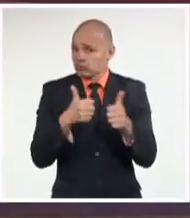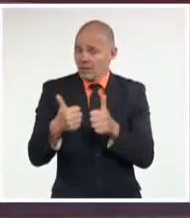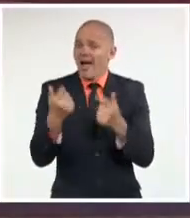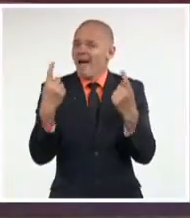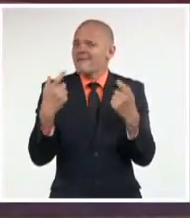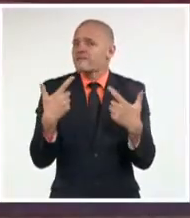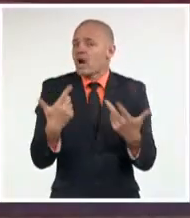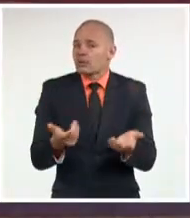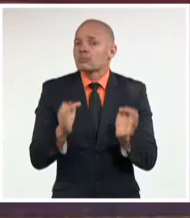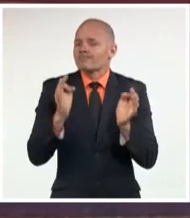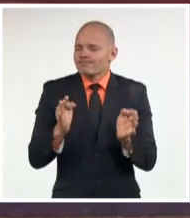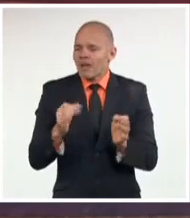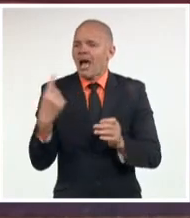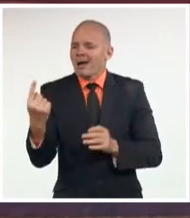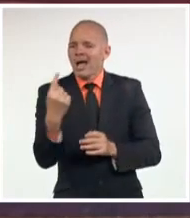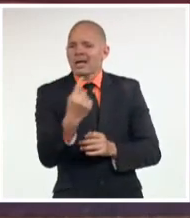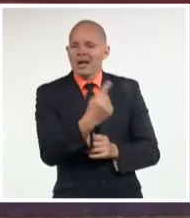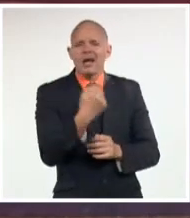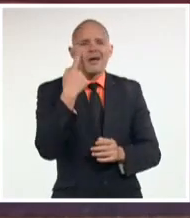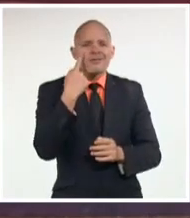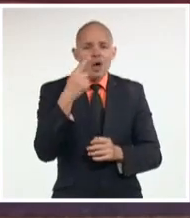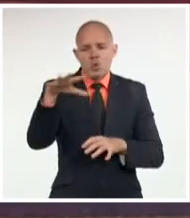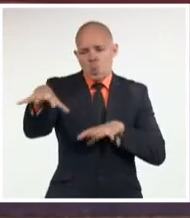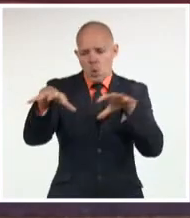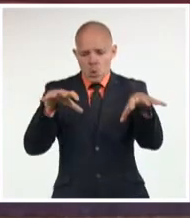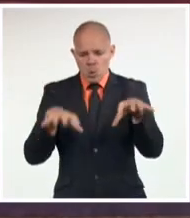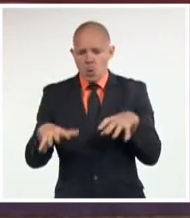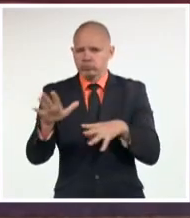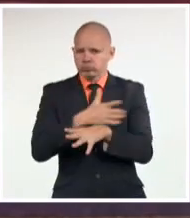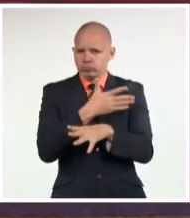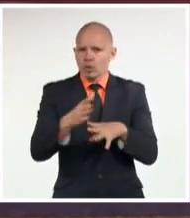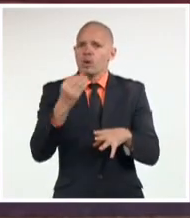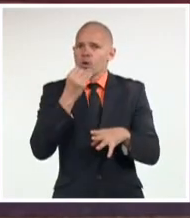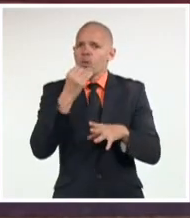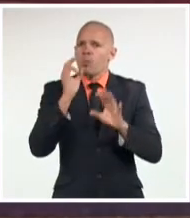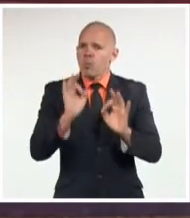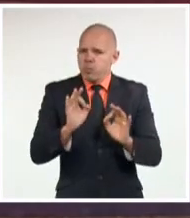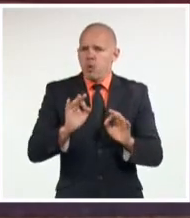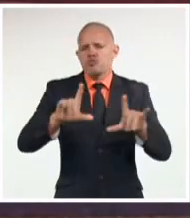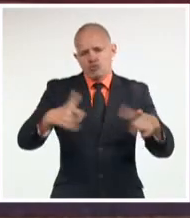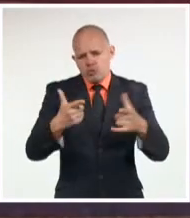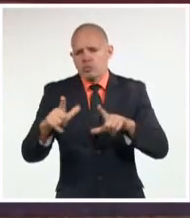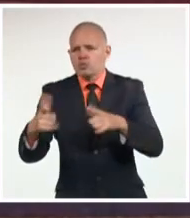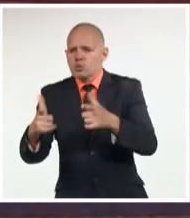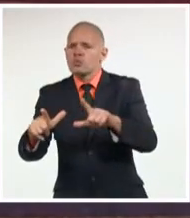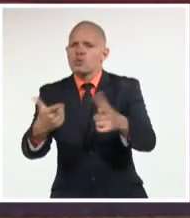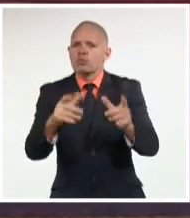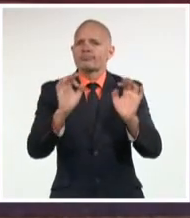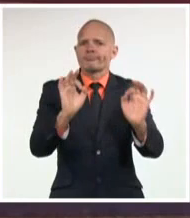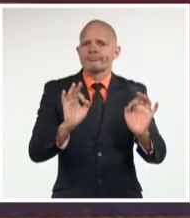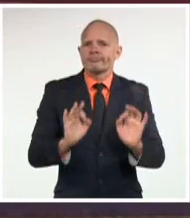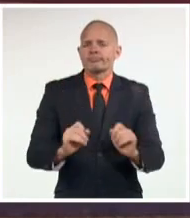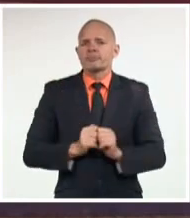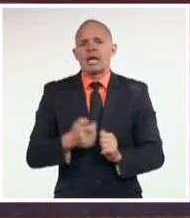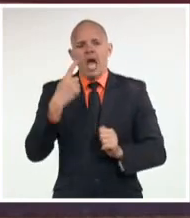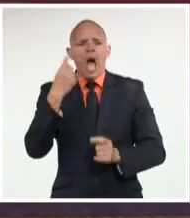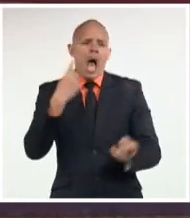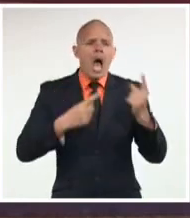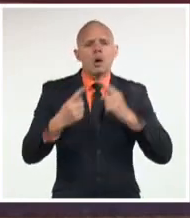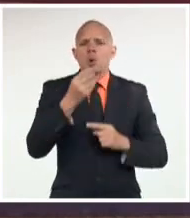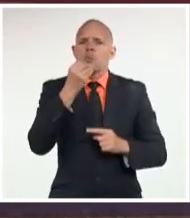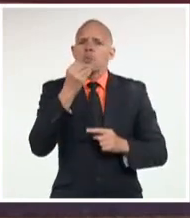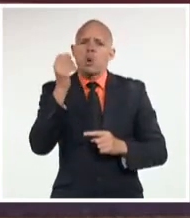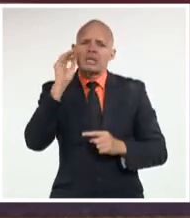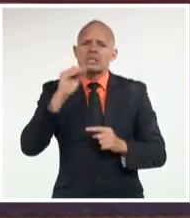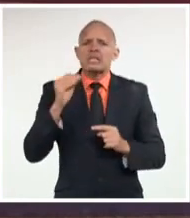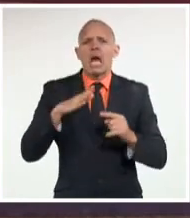exigir para que cada unidad productiva o de servicio de la agricultura urbana, suburbana y familiar, incluyendo patios, fincas y